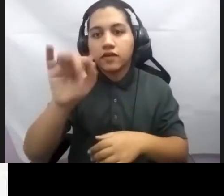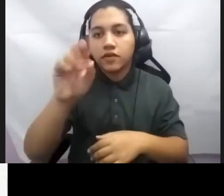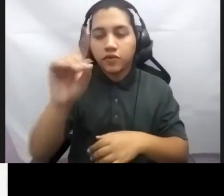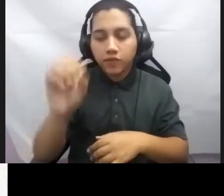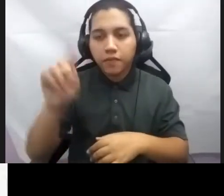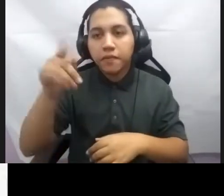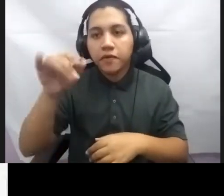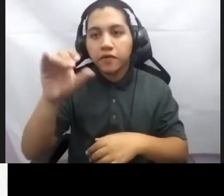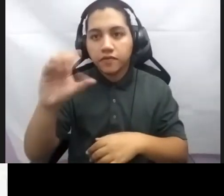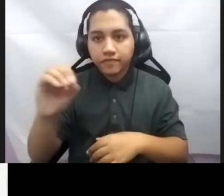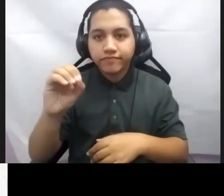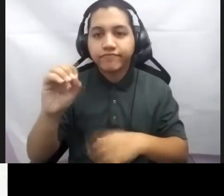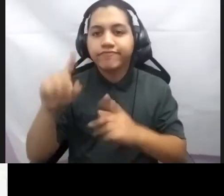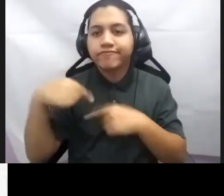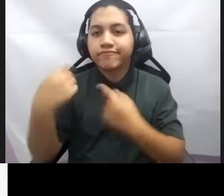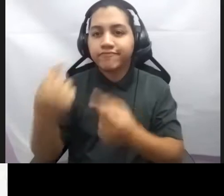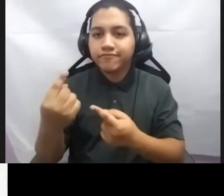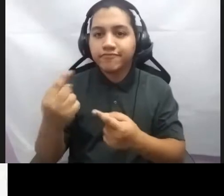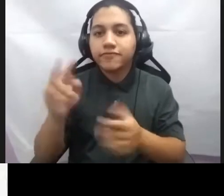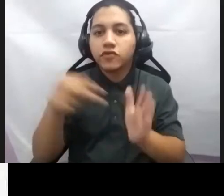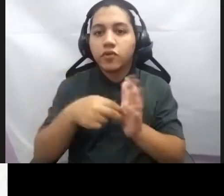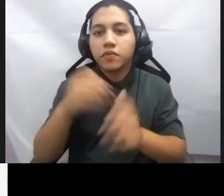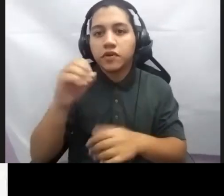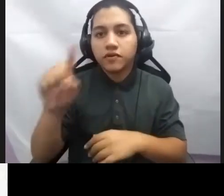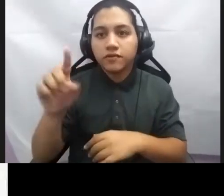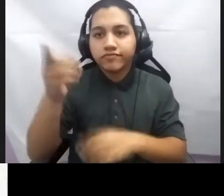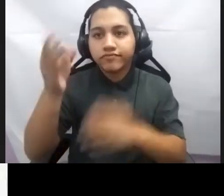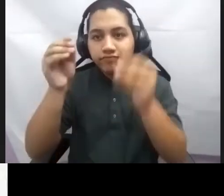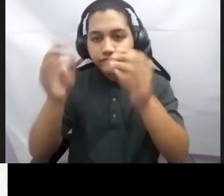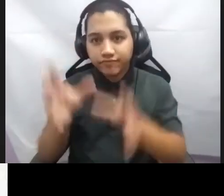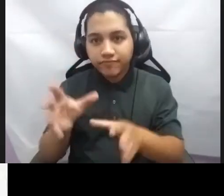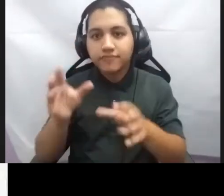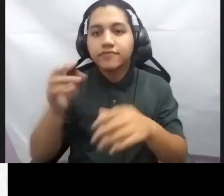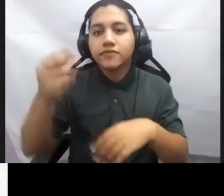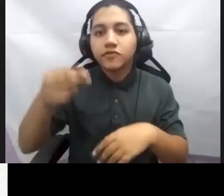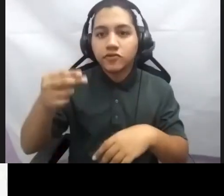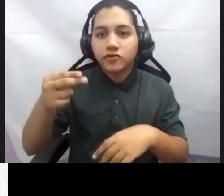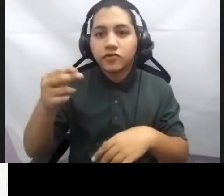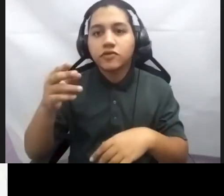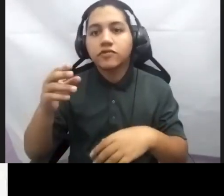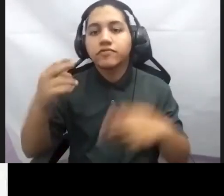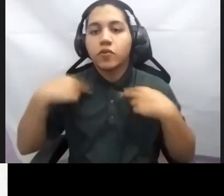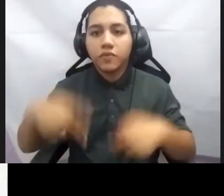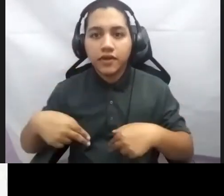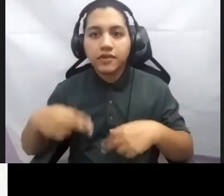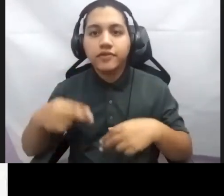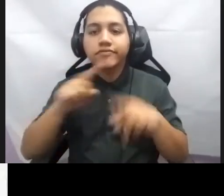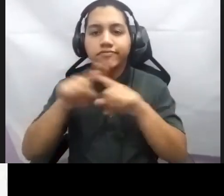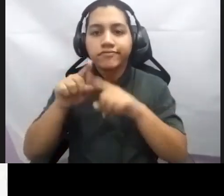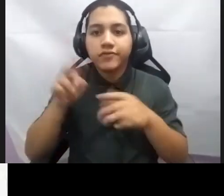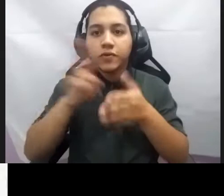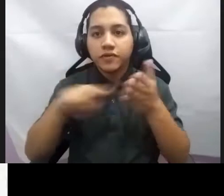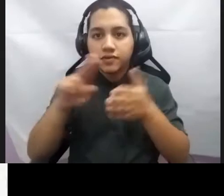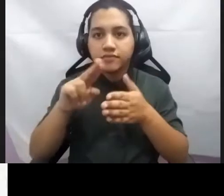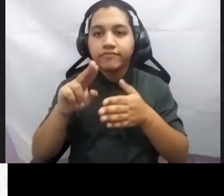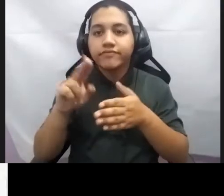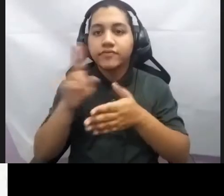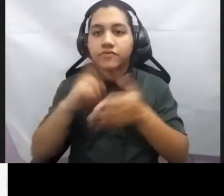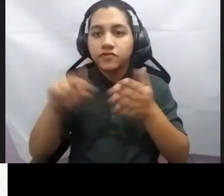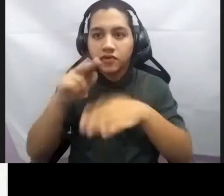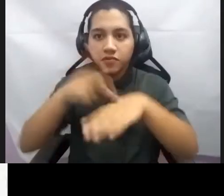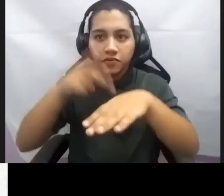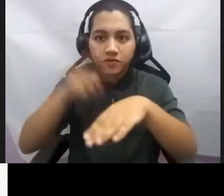el 2001, Lee Borges es profesor de Historia y Humanidades en varias universidades, entre estas la Universidad de Puerto